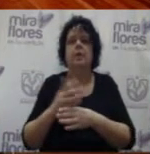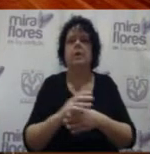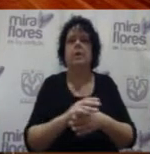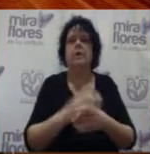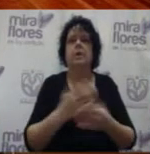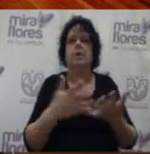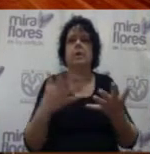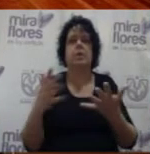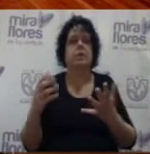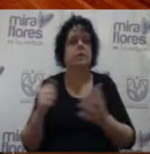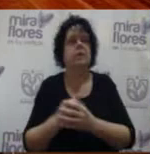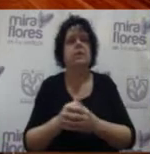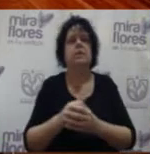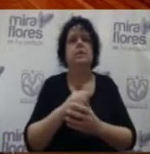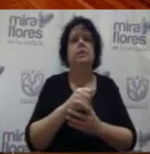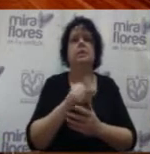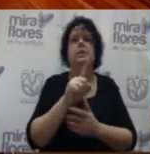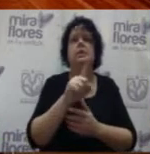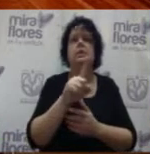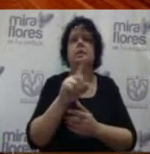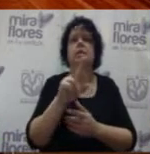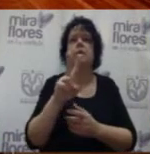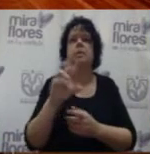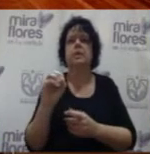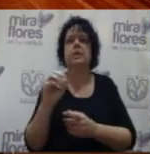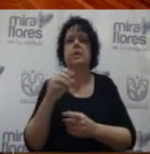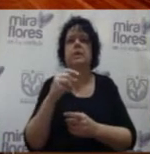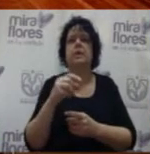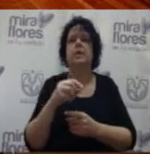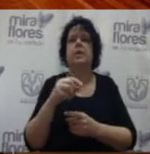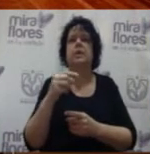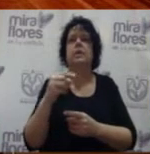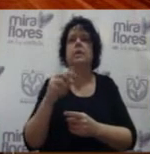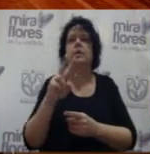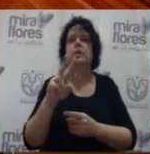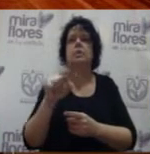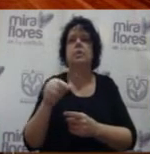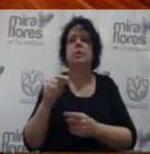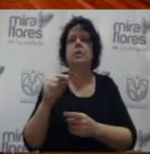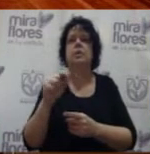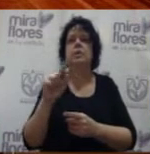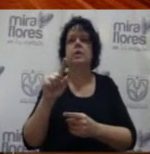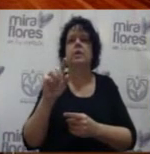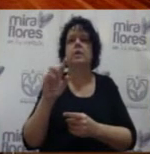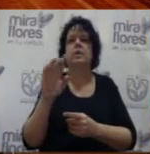número 120-2018, cuyo valor asciende a